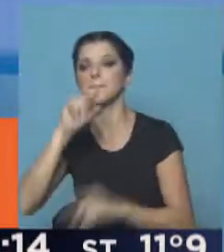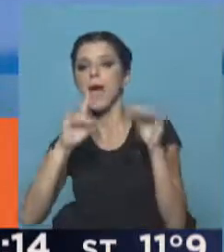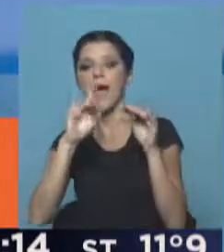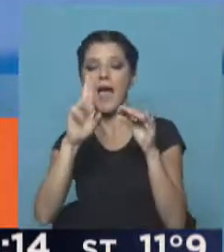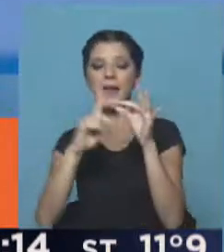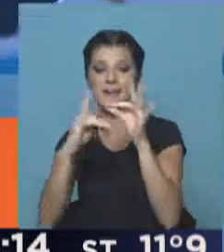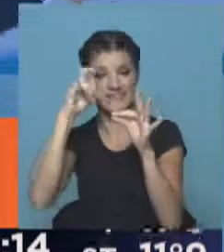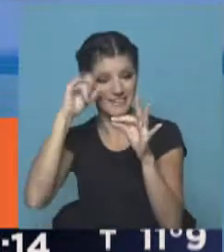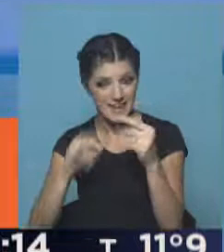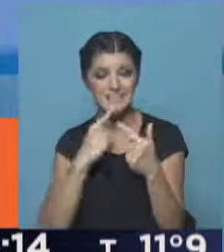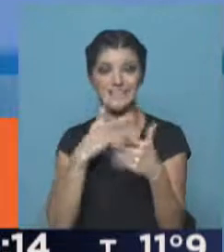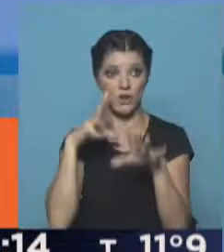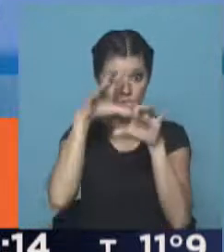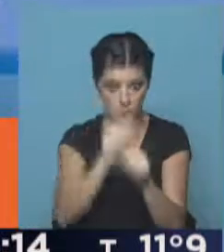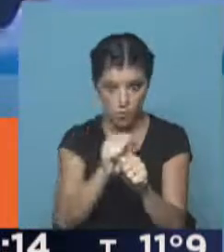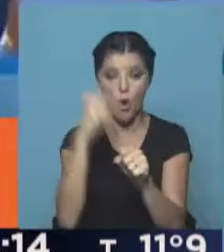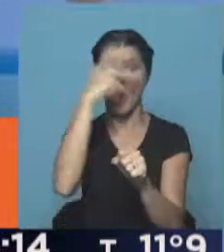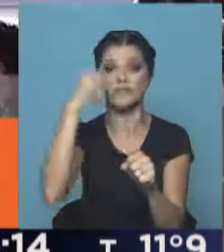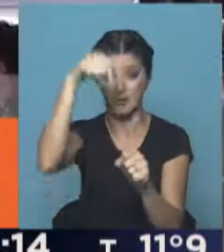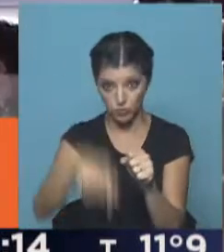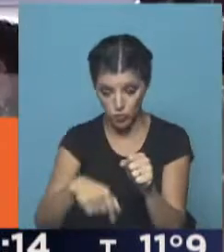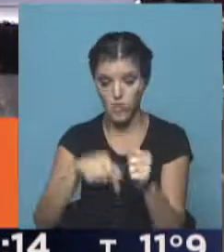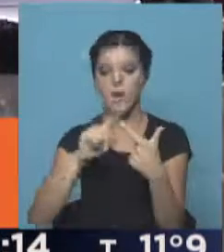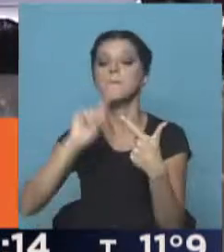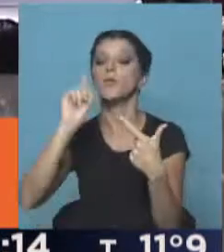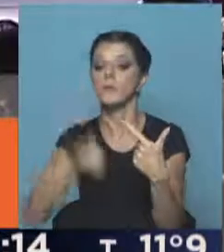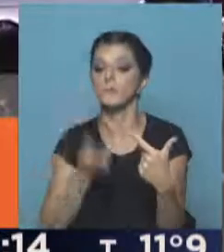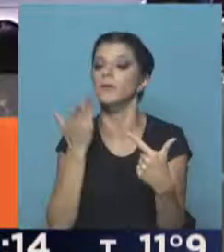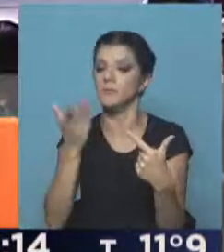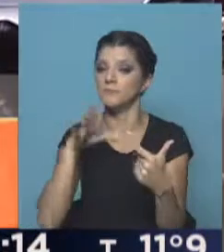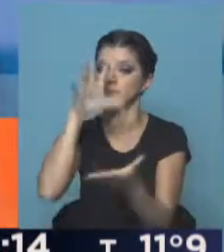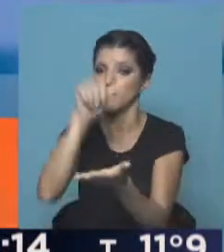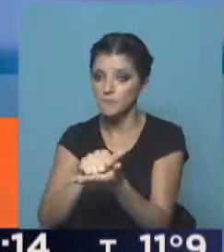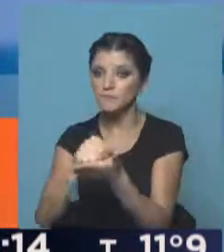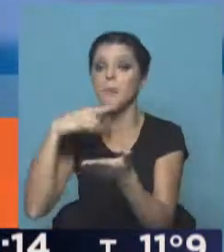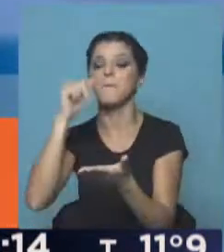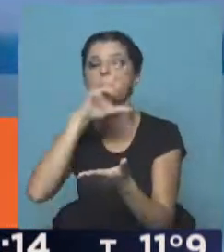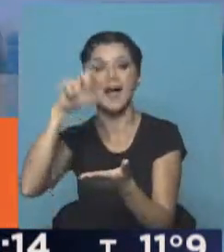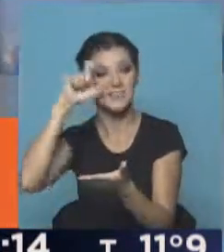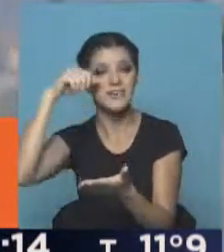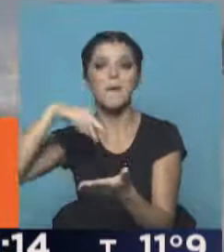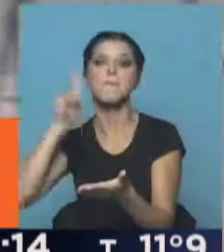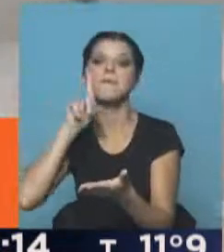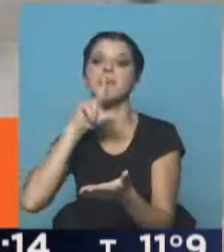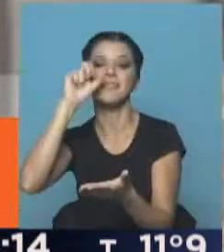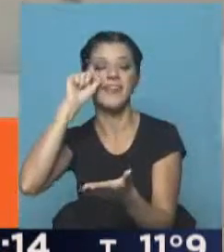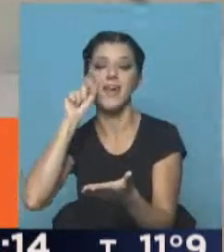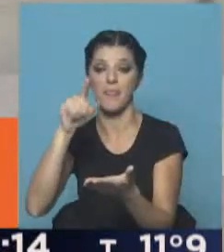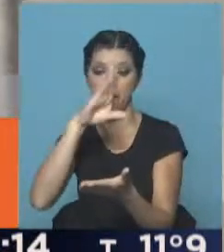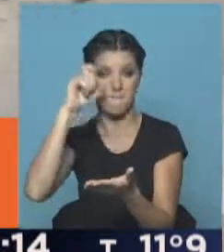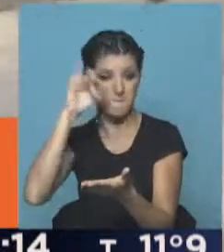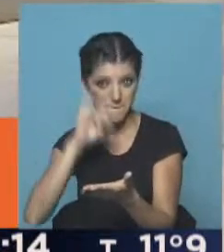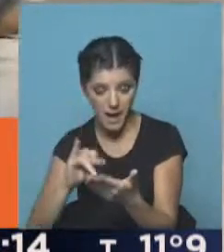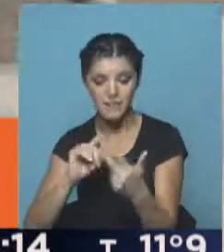la intervención de Otesur, la firma familiar dueña del hotel, sino también la del Valle Mitre, propiedad de Lázaro Báez, y la gerenciadora de